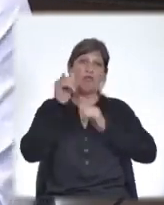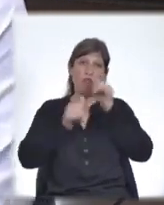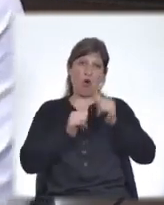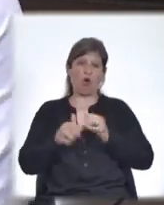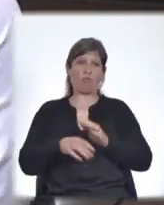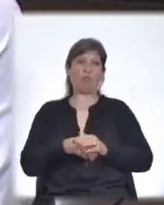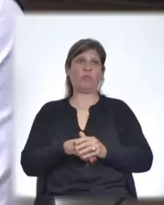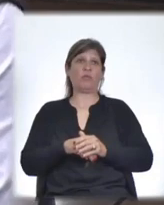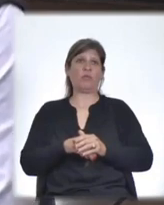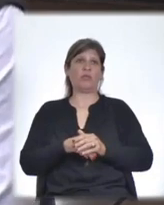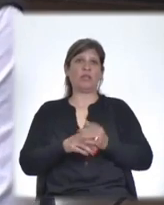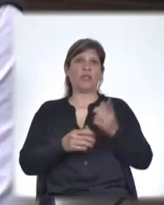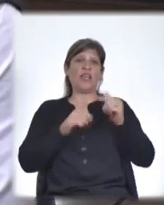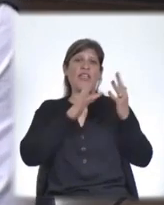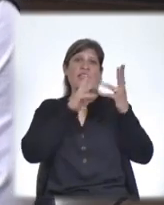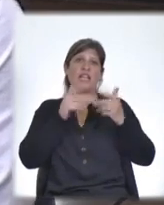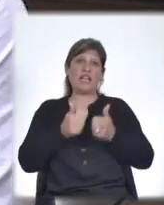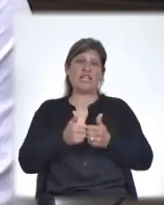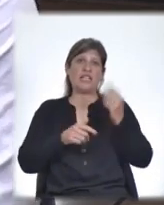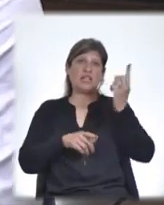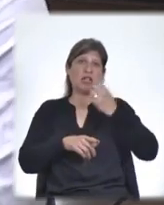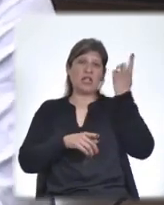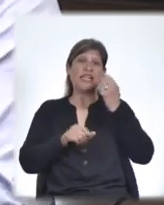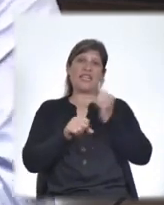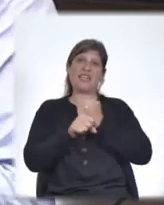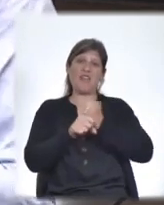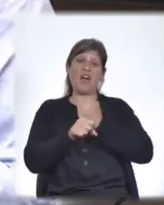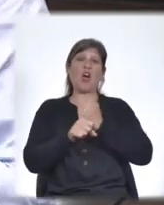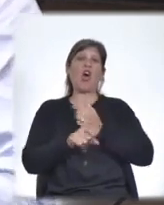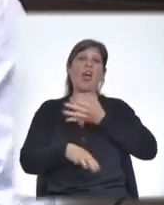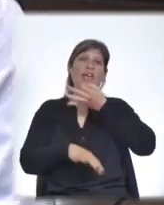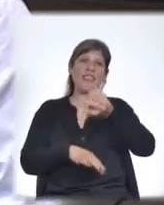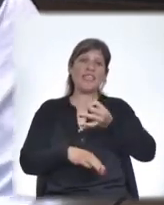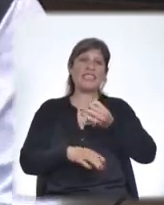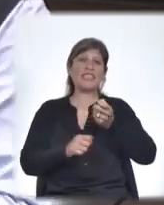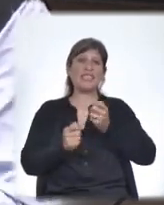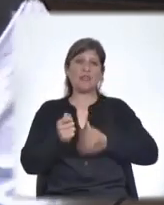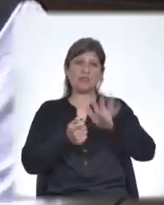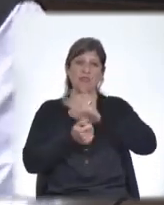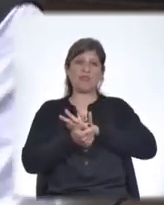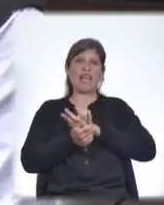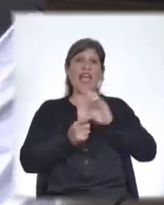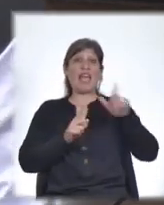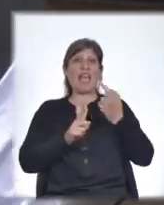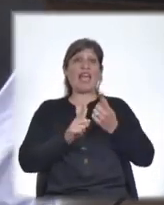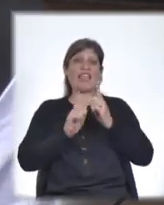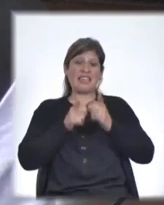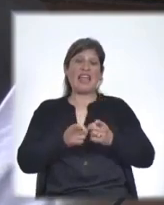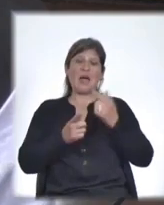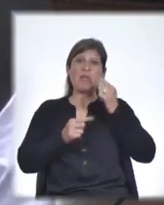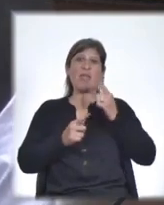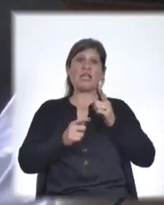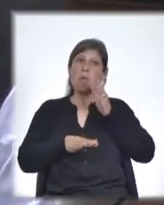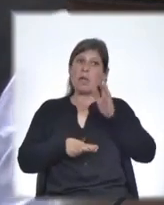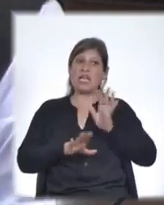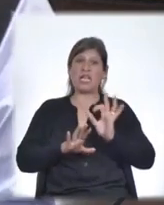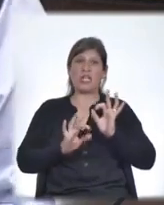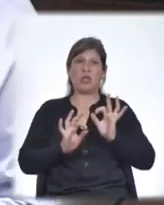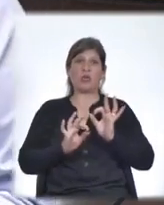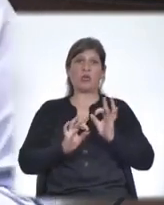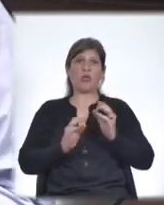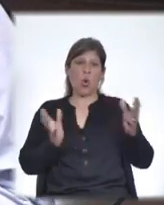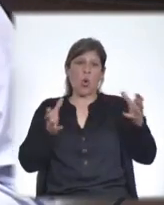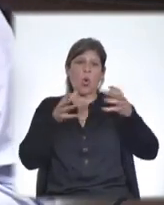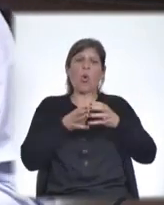de la Organización Internacional del Trabajo que dice que la pandemia, entre otras cosas, genera y pone en riesgo un